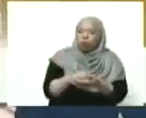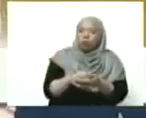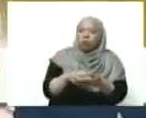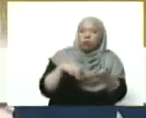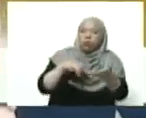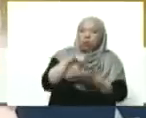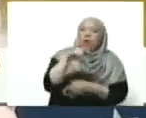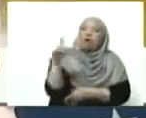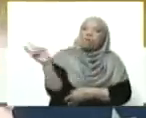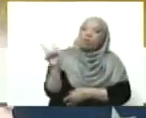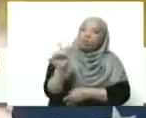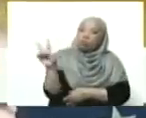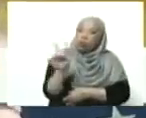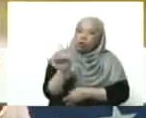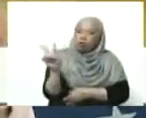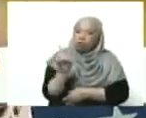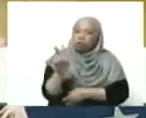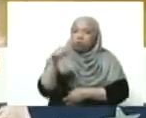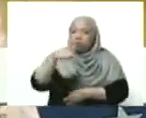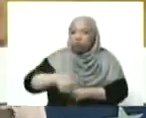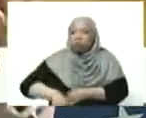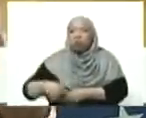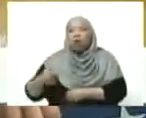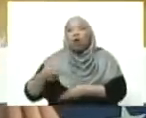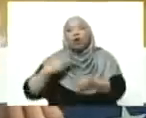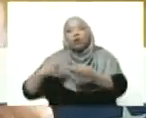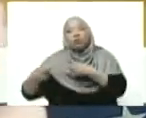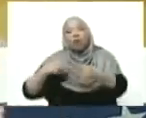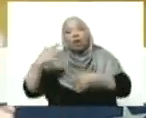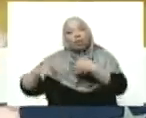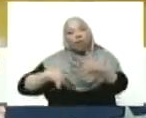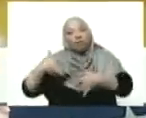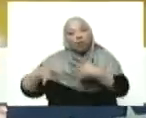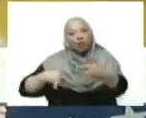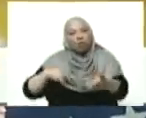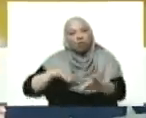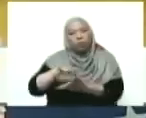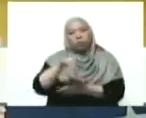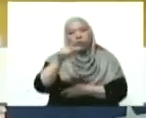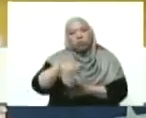aeronave venezolana que ha estado vinculada a su actividad aérea, el